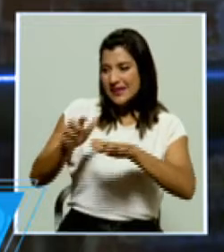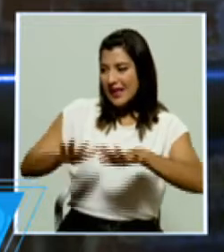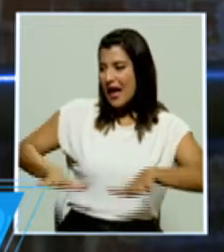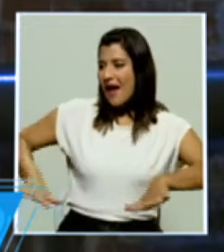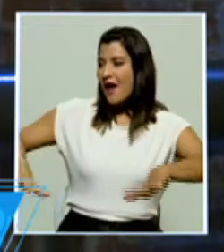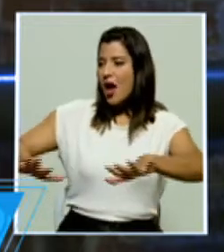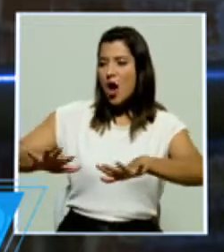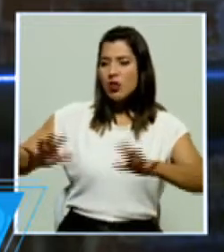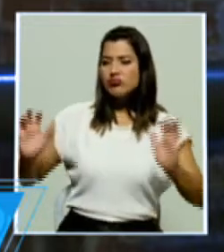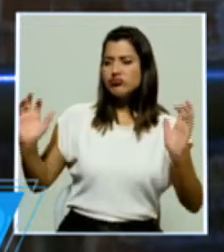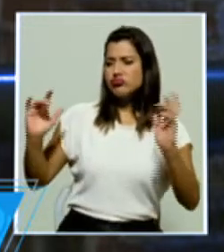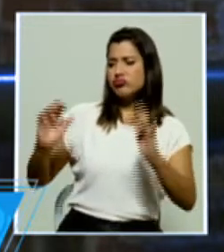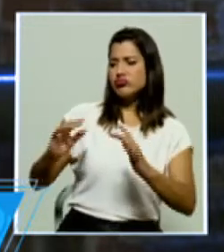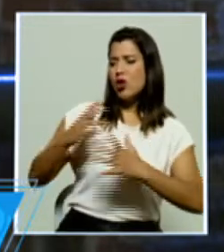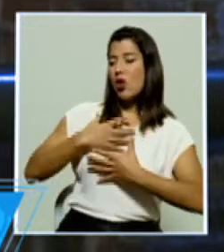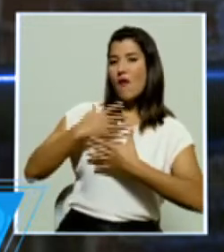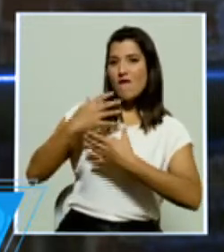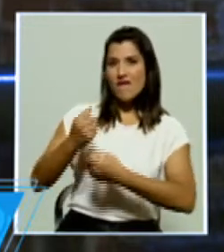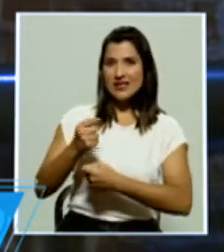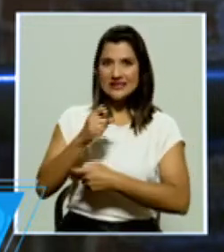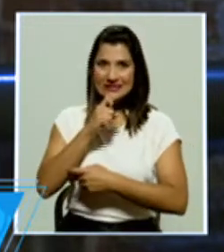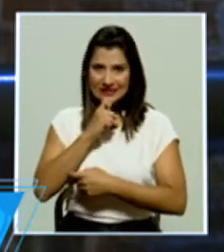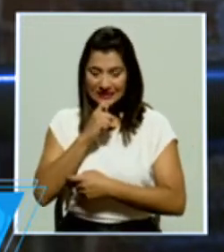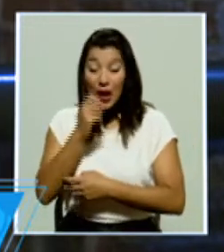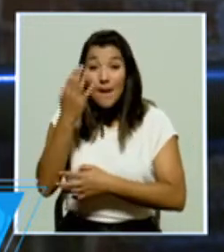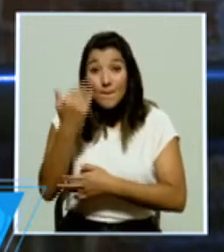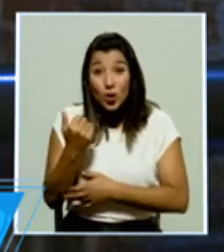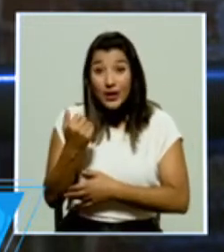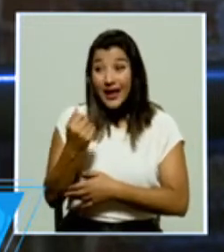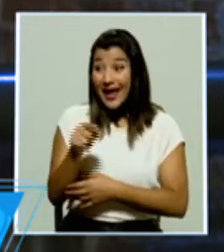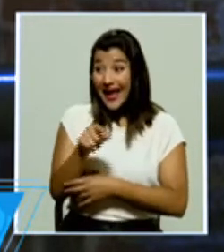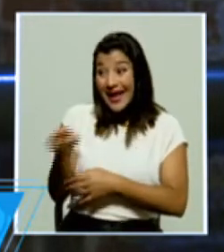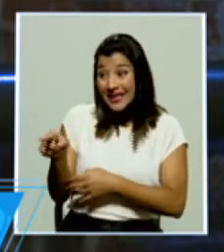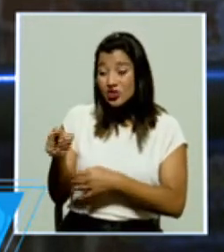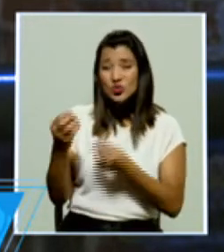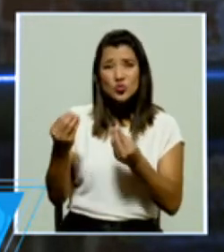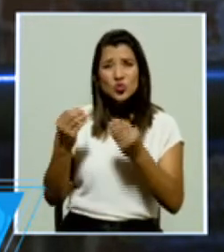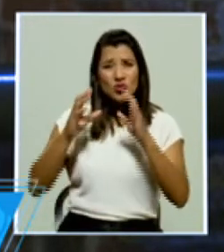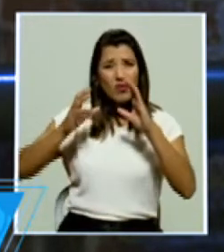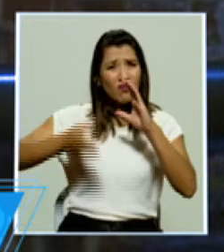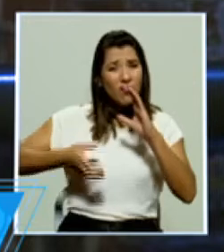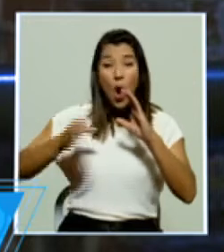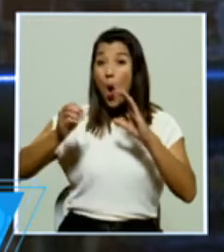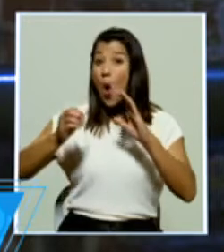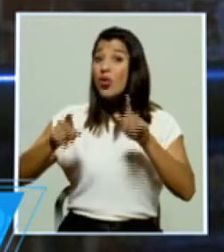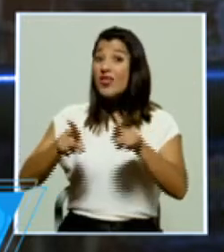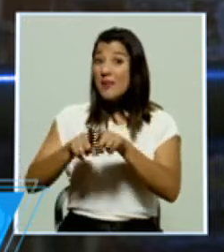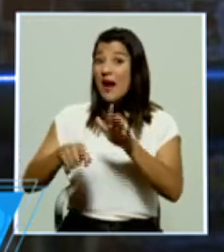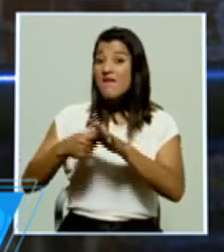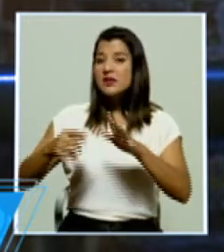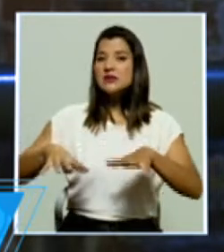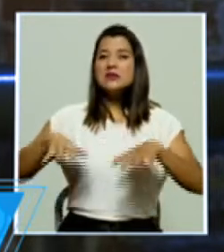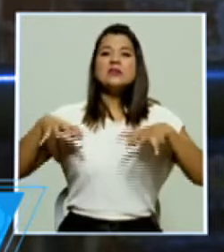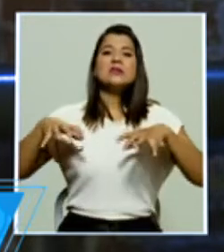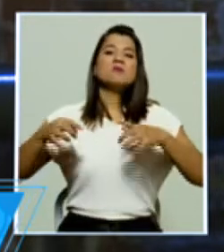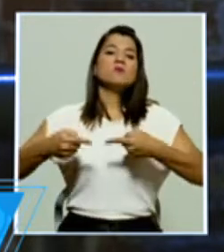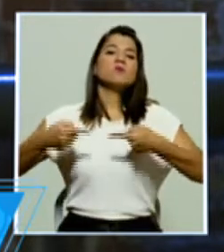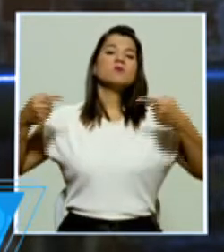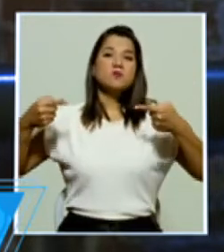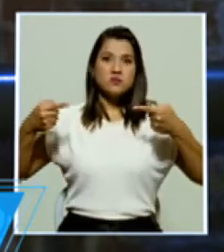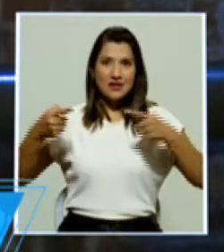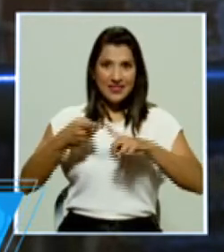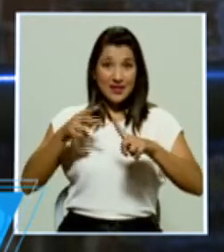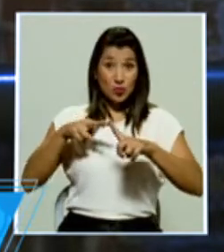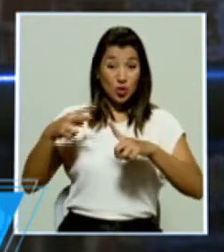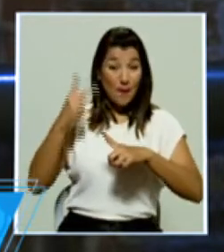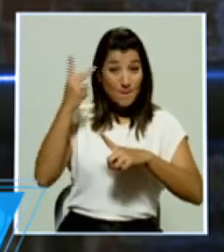estamos hablando de sectores que no solamente no se hablaban, sino que estaban enfrentados. Habían grandes tensiones políticas y sociales